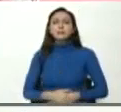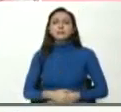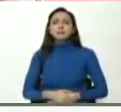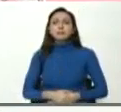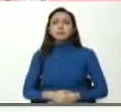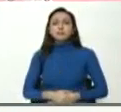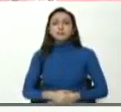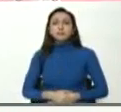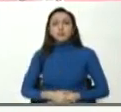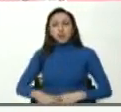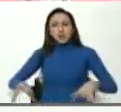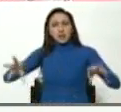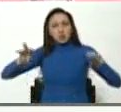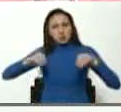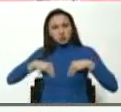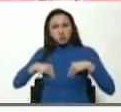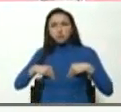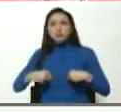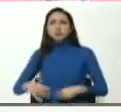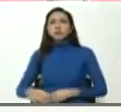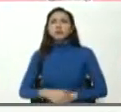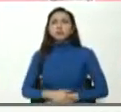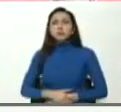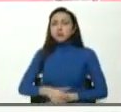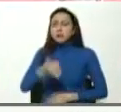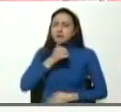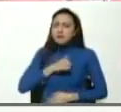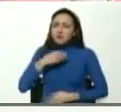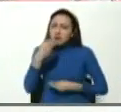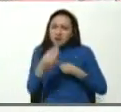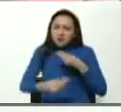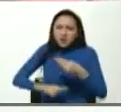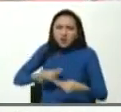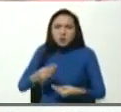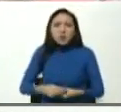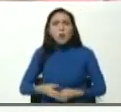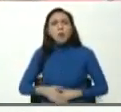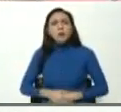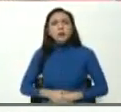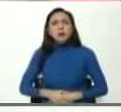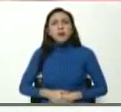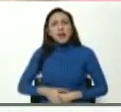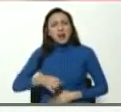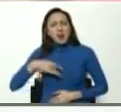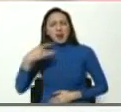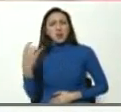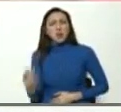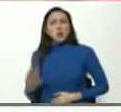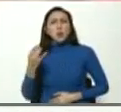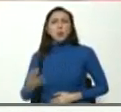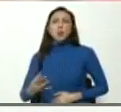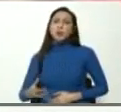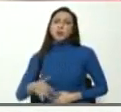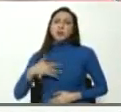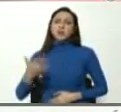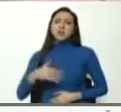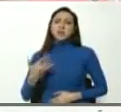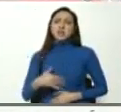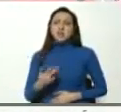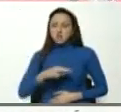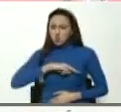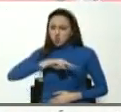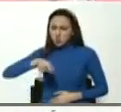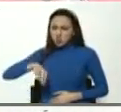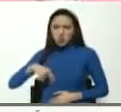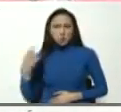resignación frente a la fatalidad y al dolor sólo nos queda